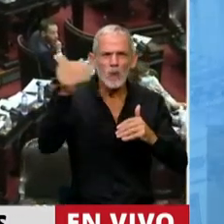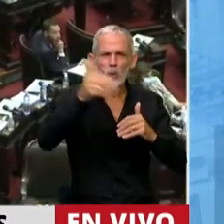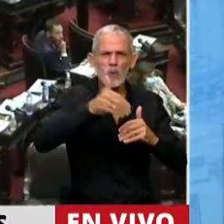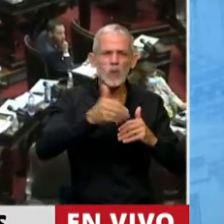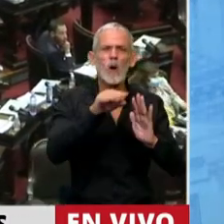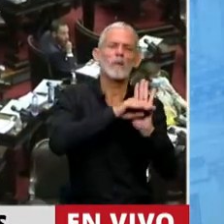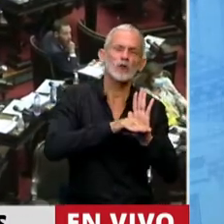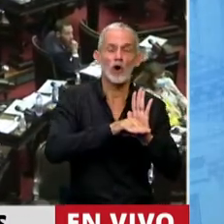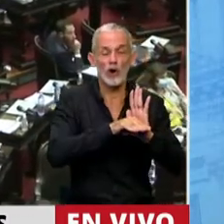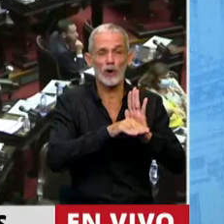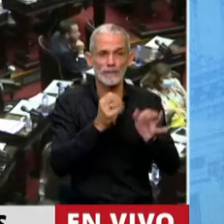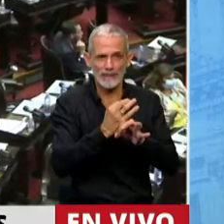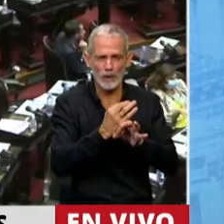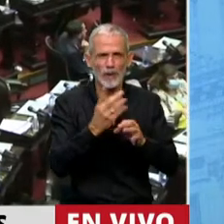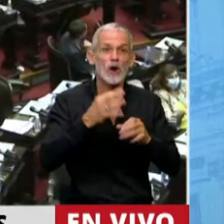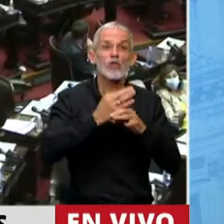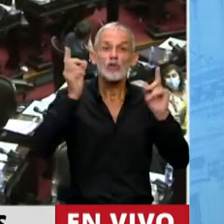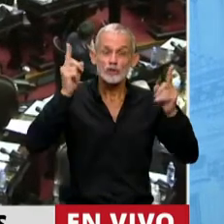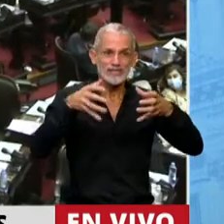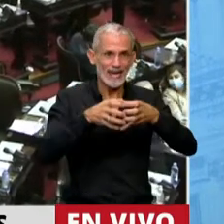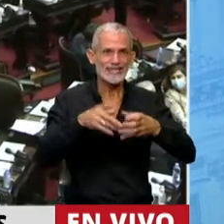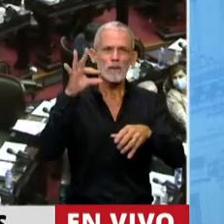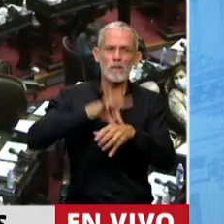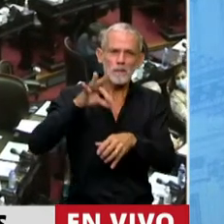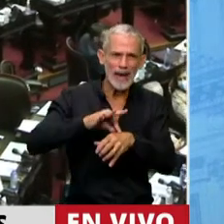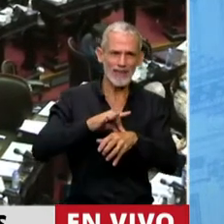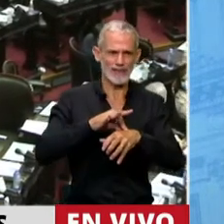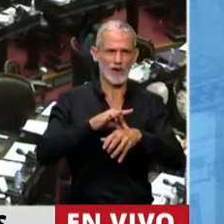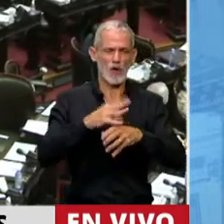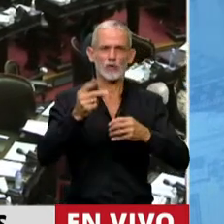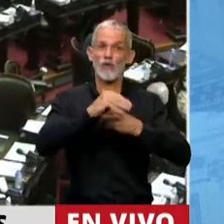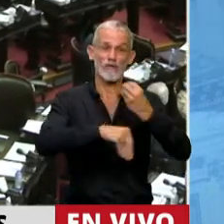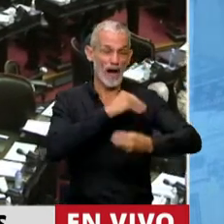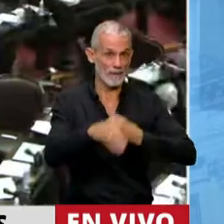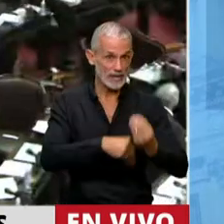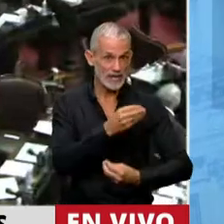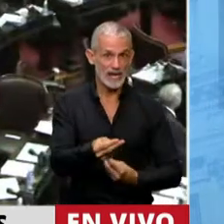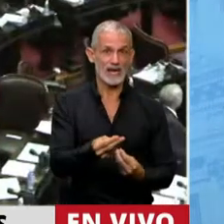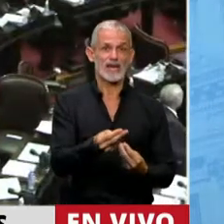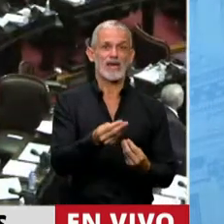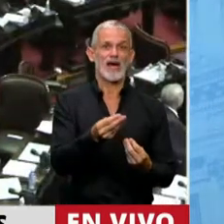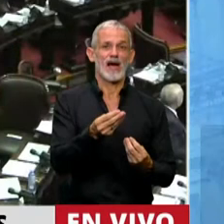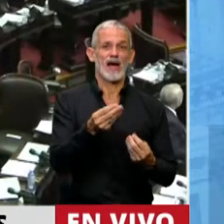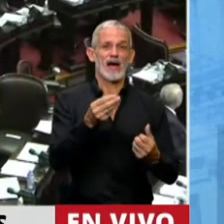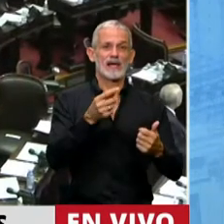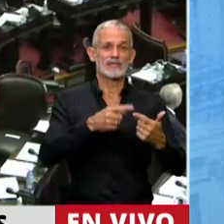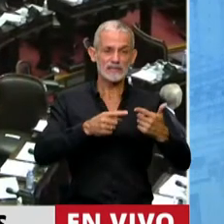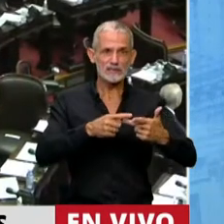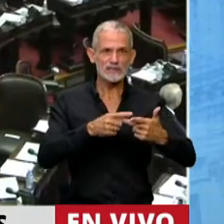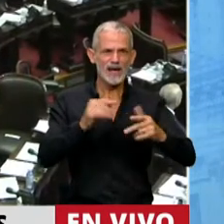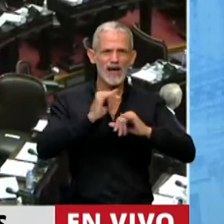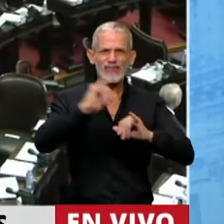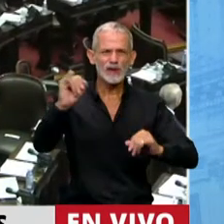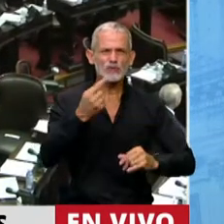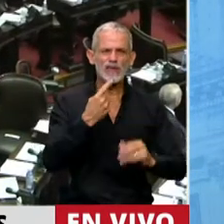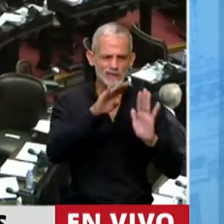con protocolos que los docentes, los médicos que apoyan, las familias que están haciendo esta denuncia, dicen